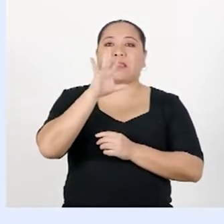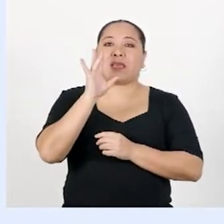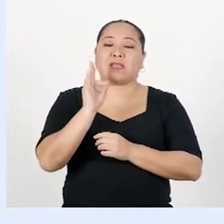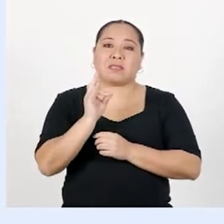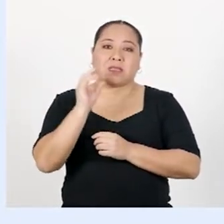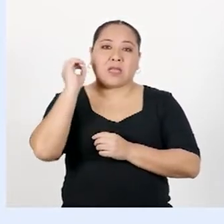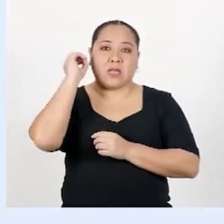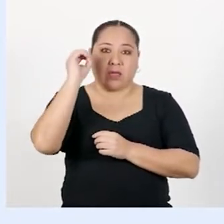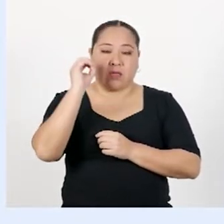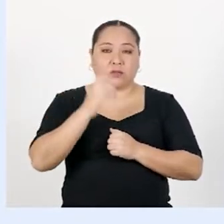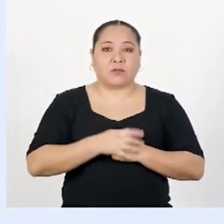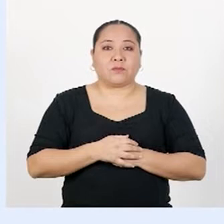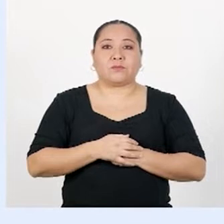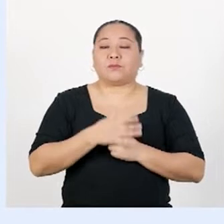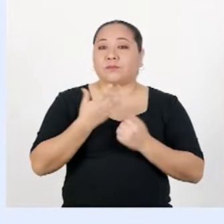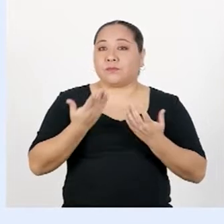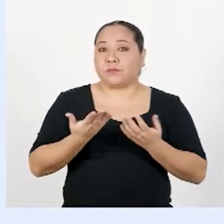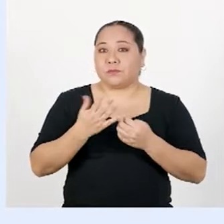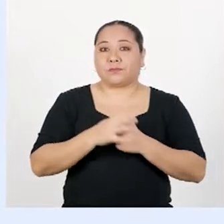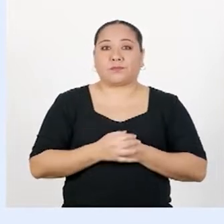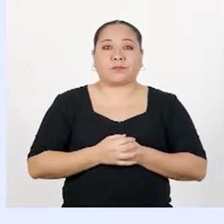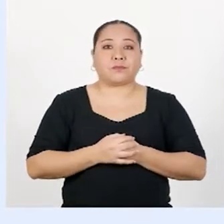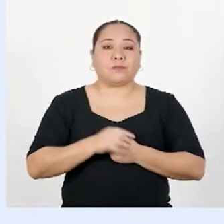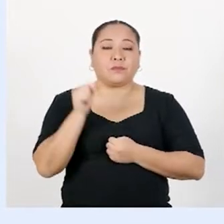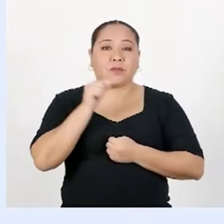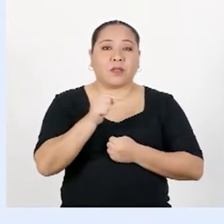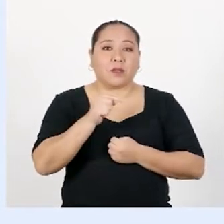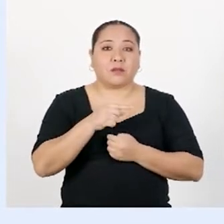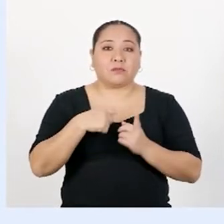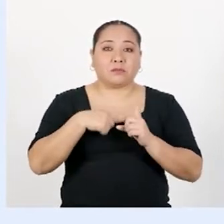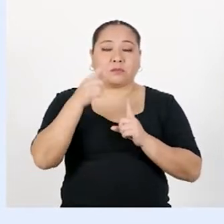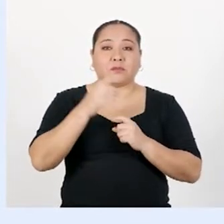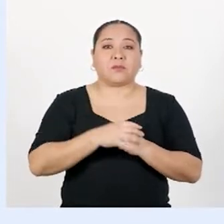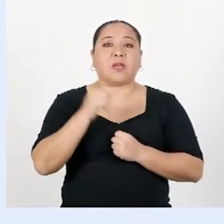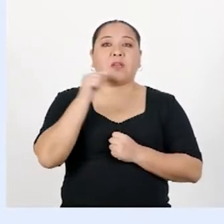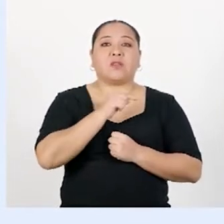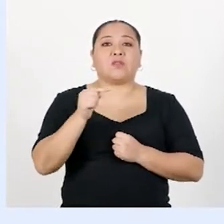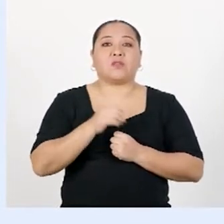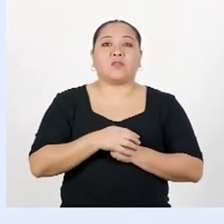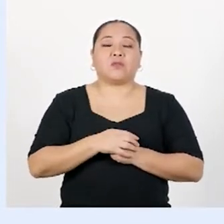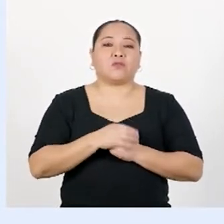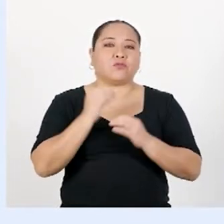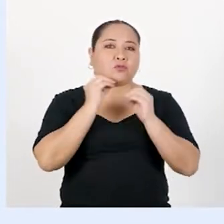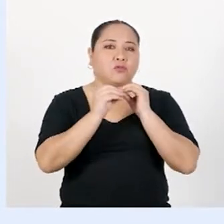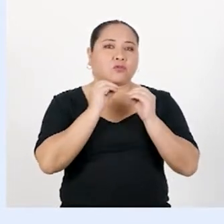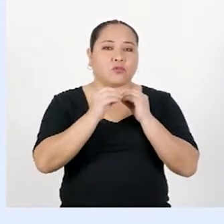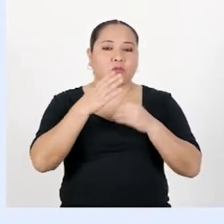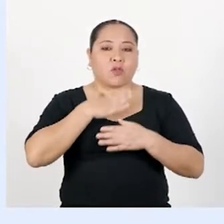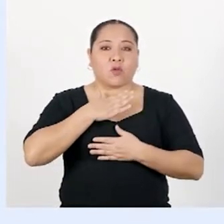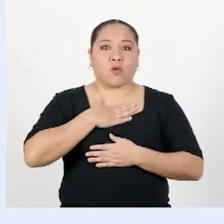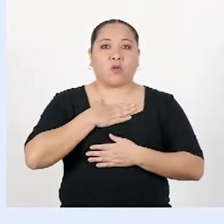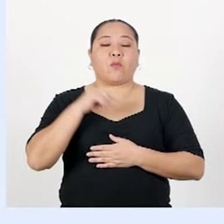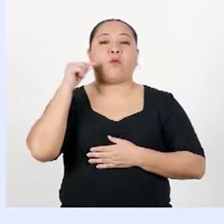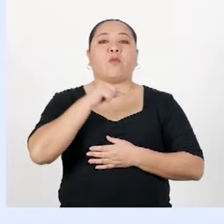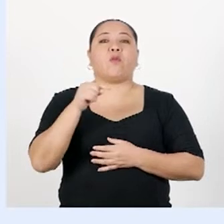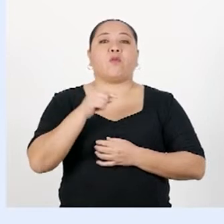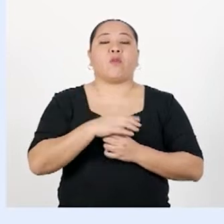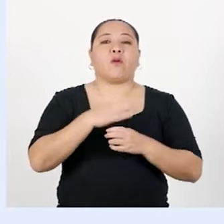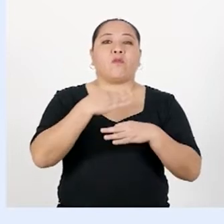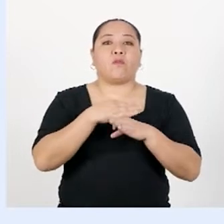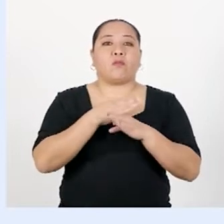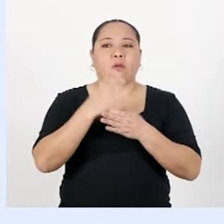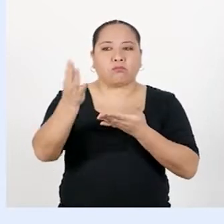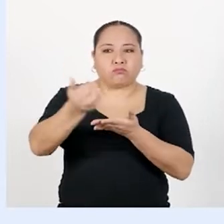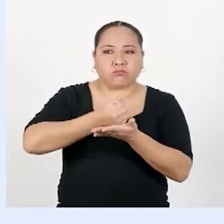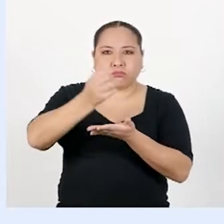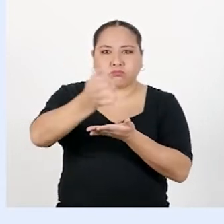37 grados Celsius. Entonces, el sensor es un receptor del organismo con la capacidad